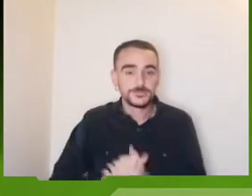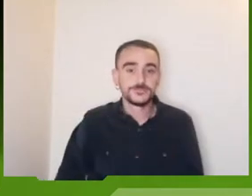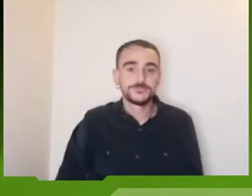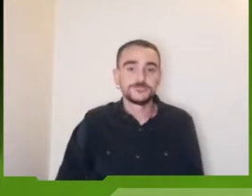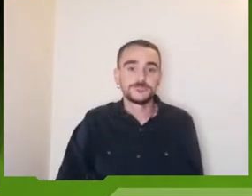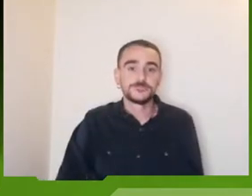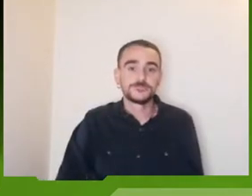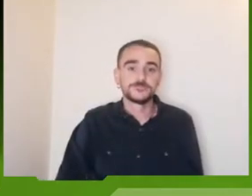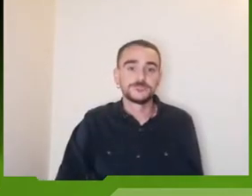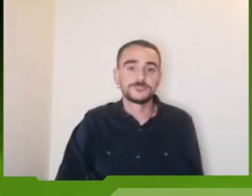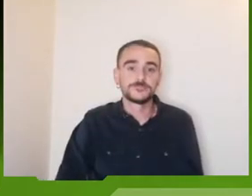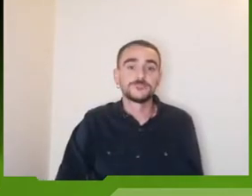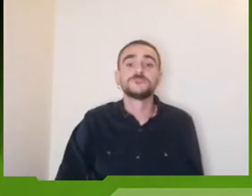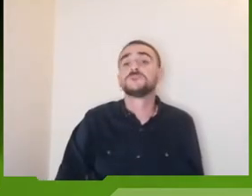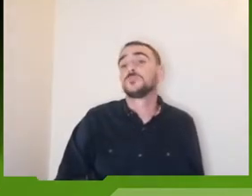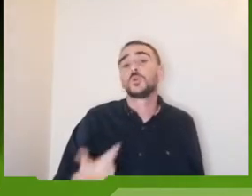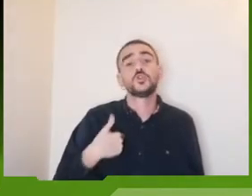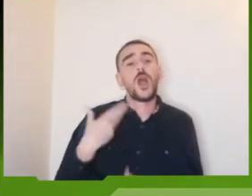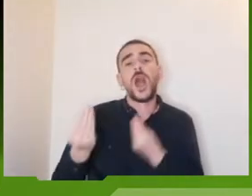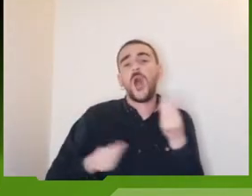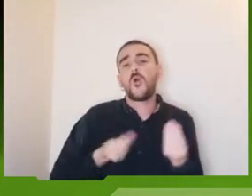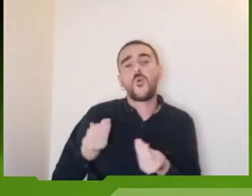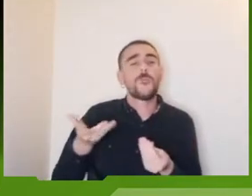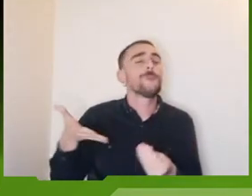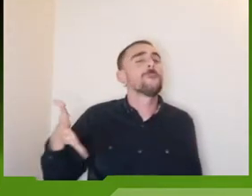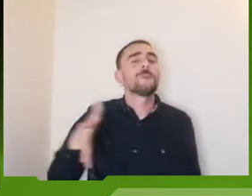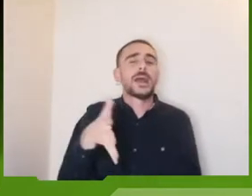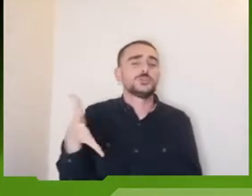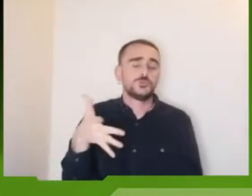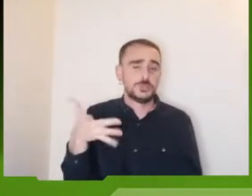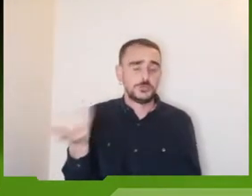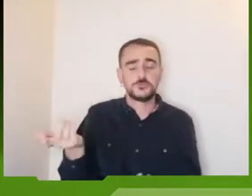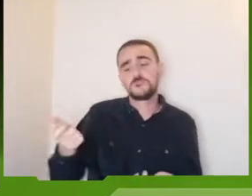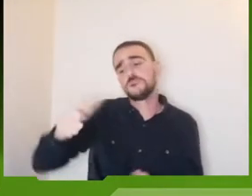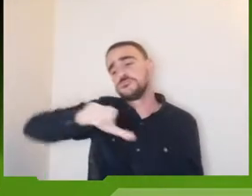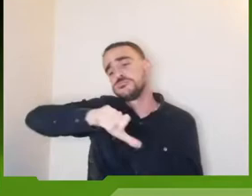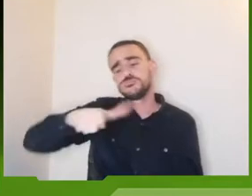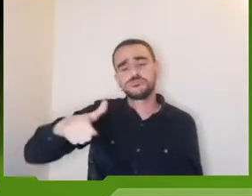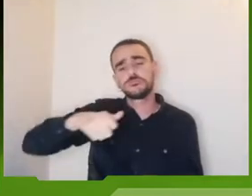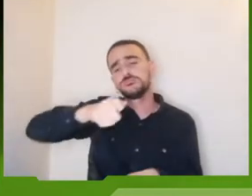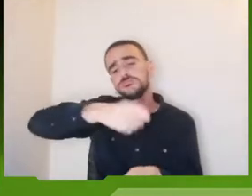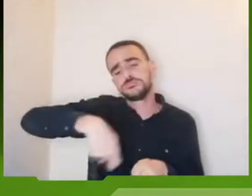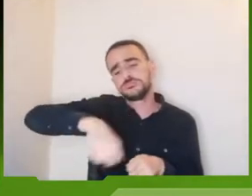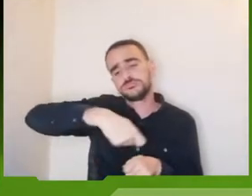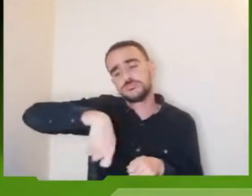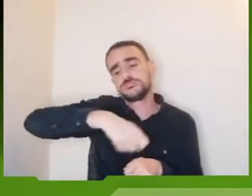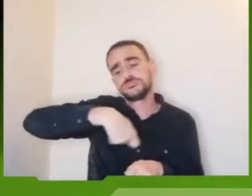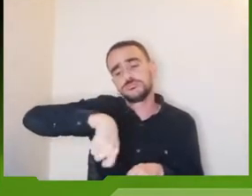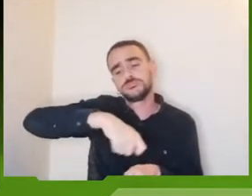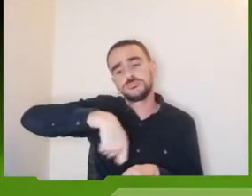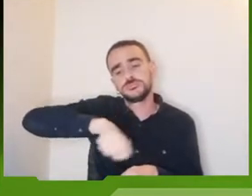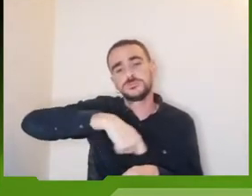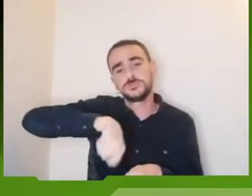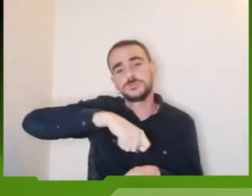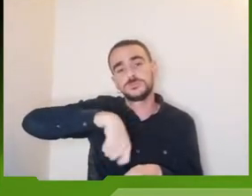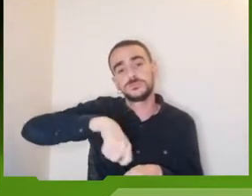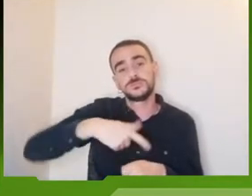Como veis, es a ojo. Le he hecho un poco, remeno y, claro, como tiene que estar un ratito ahí